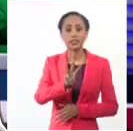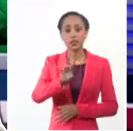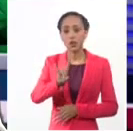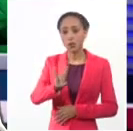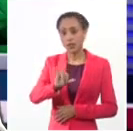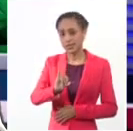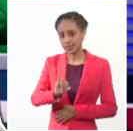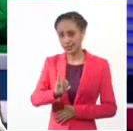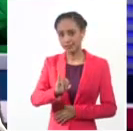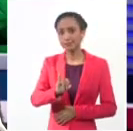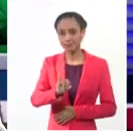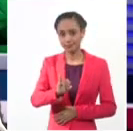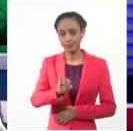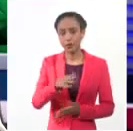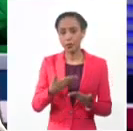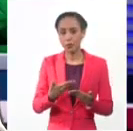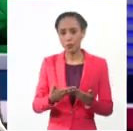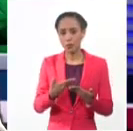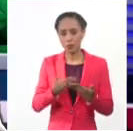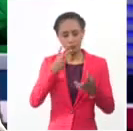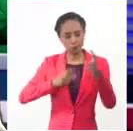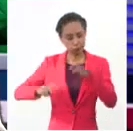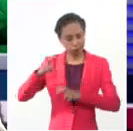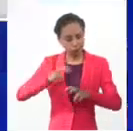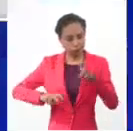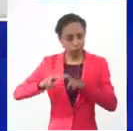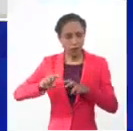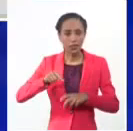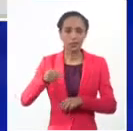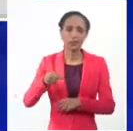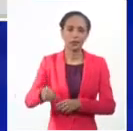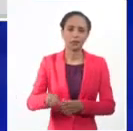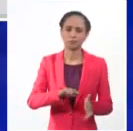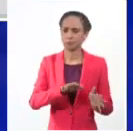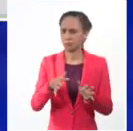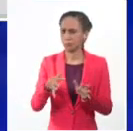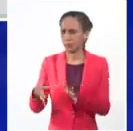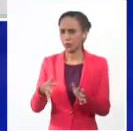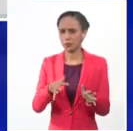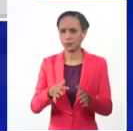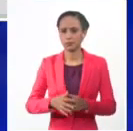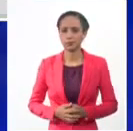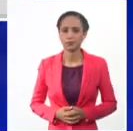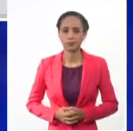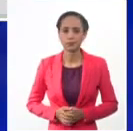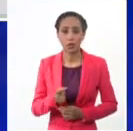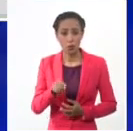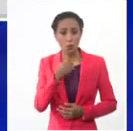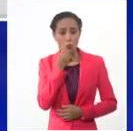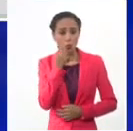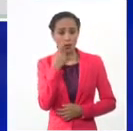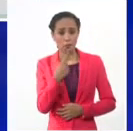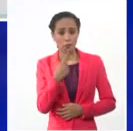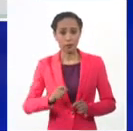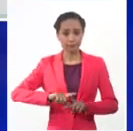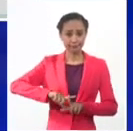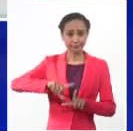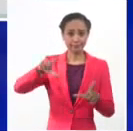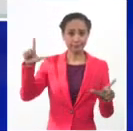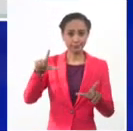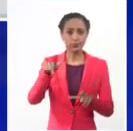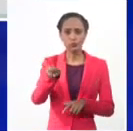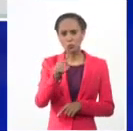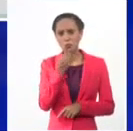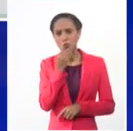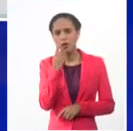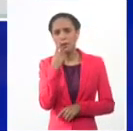19.396 muestras procesadas por día. Y ahora vamos a ver ahí el gráfico donde se ve